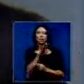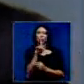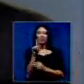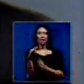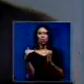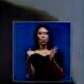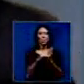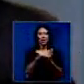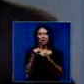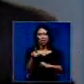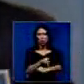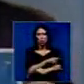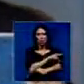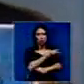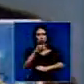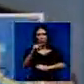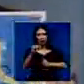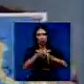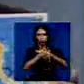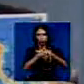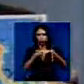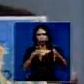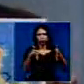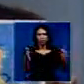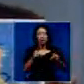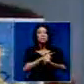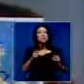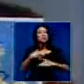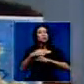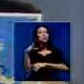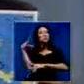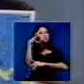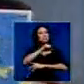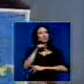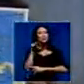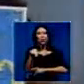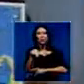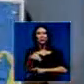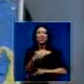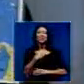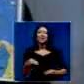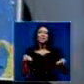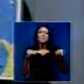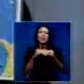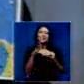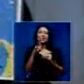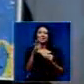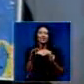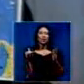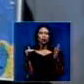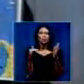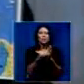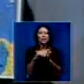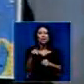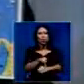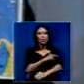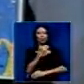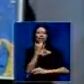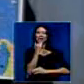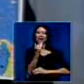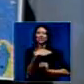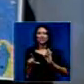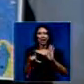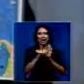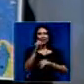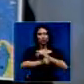cuadrados de extensión, y después hemos descubierto que no, que tenía más de 600.000 kilómetros gracias a la